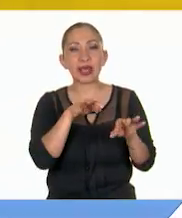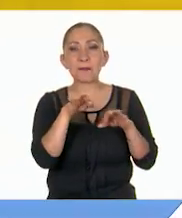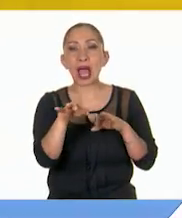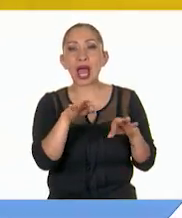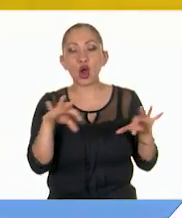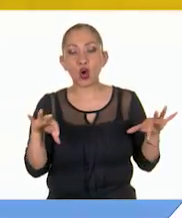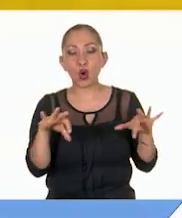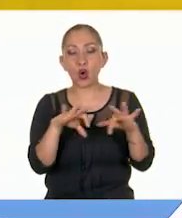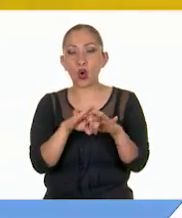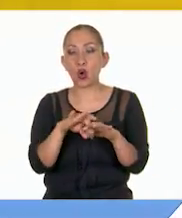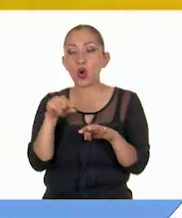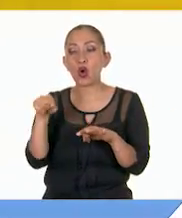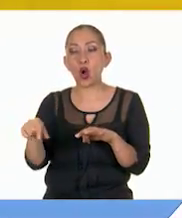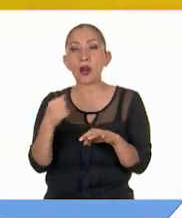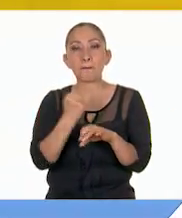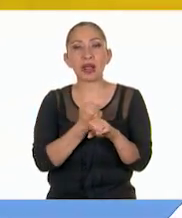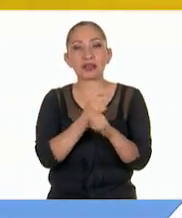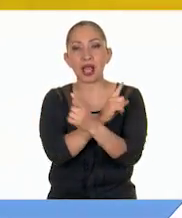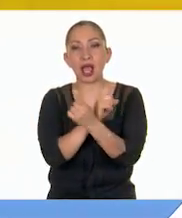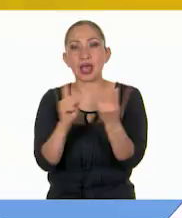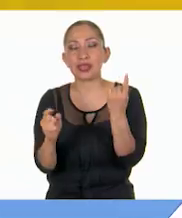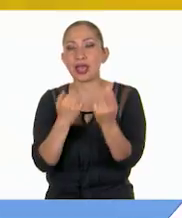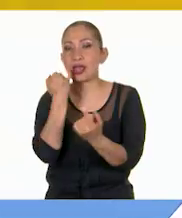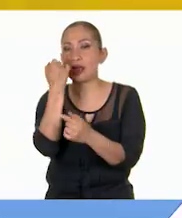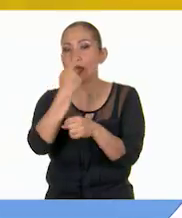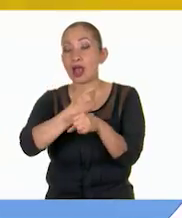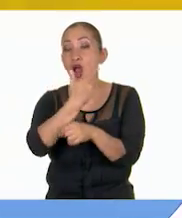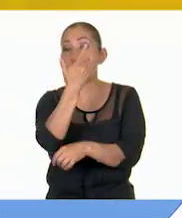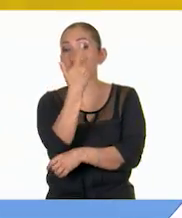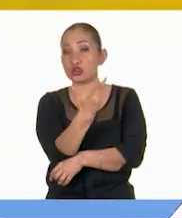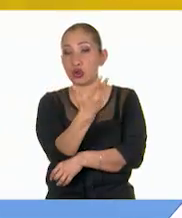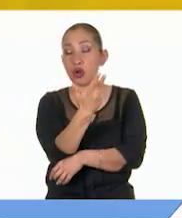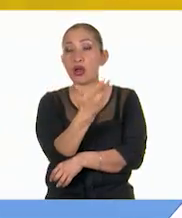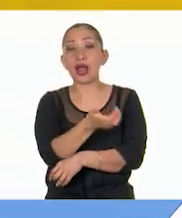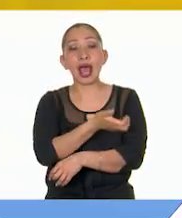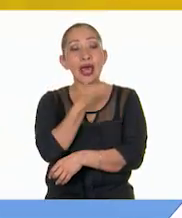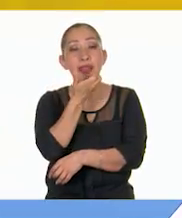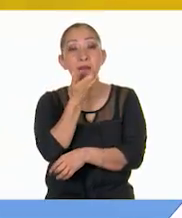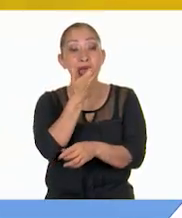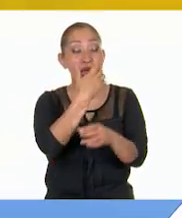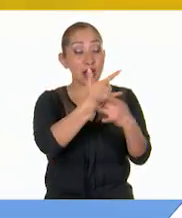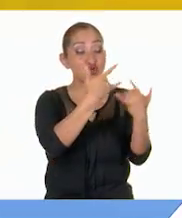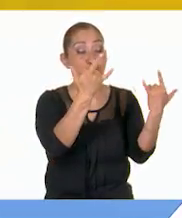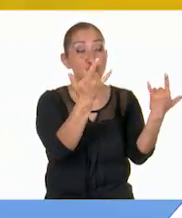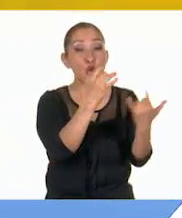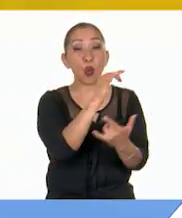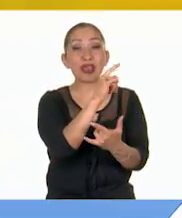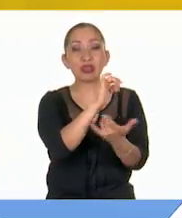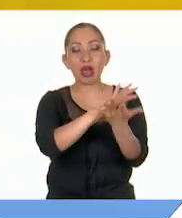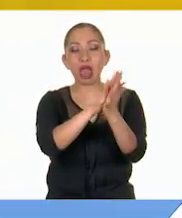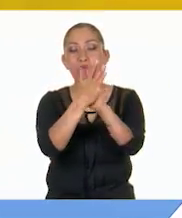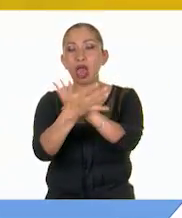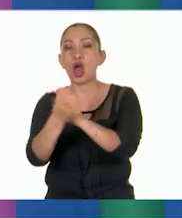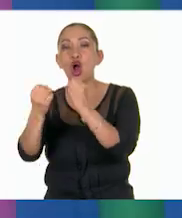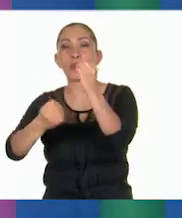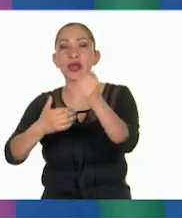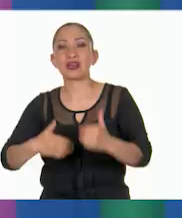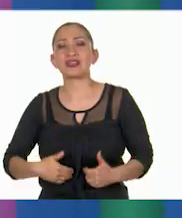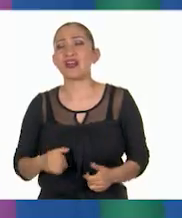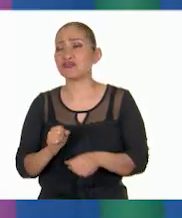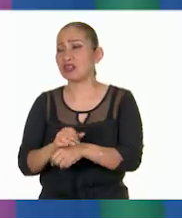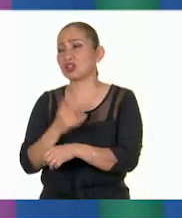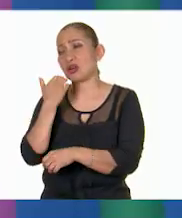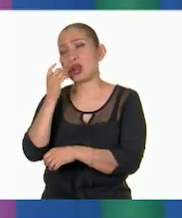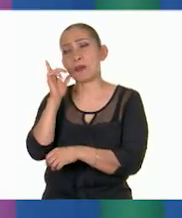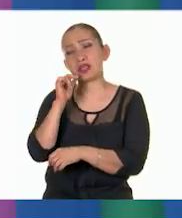trabajo vinculado con la práctica social del lenguaje 8. Adaptar un cuento como obra de teatro. Ay, qué emoción, Gaby. Pues